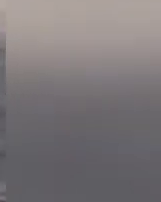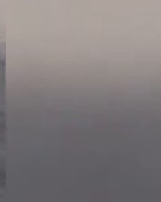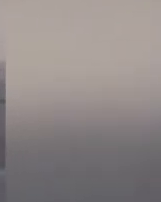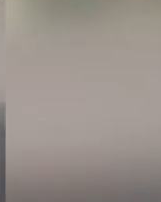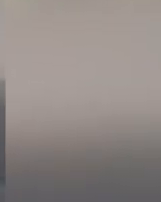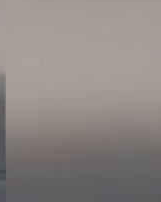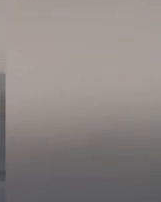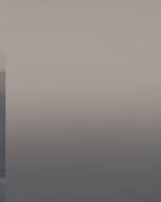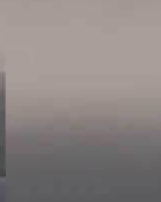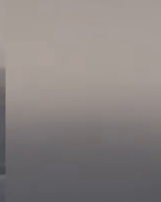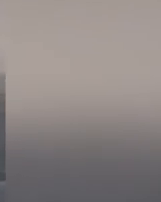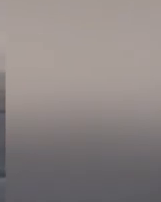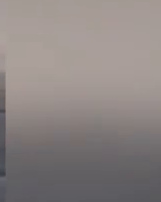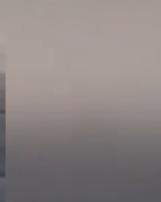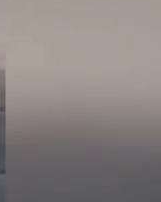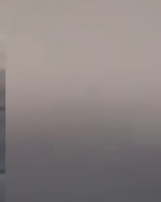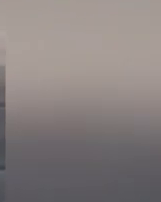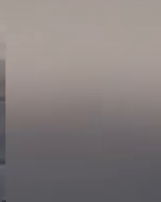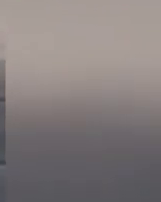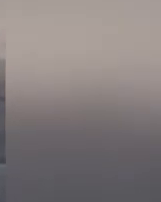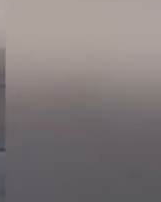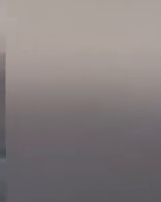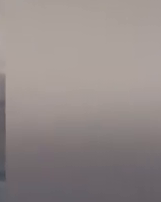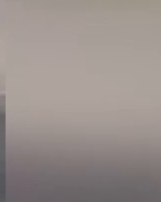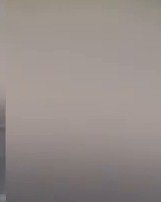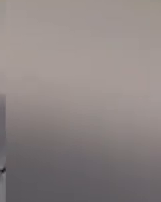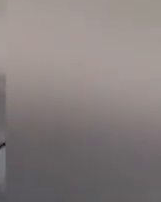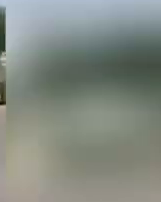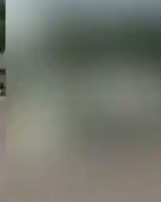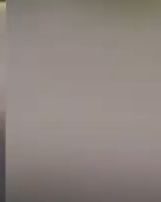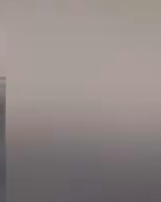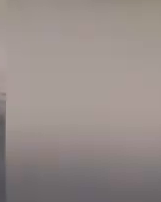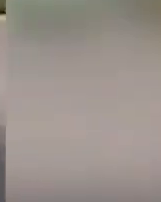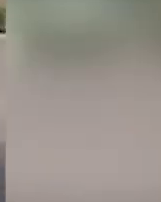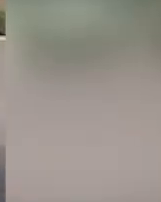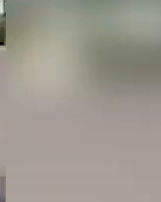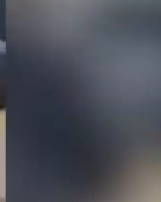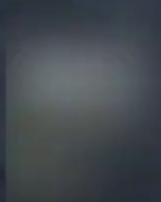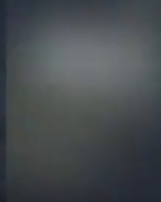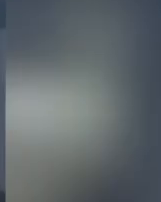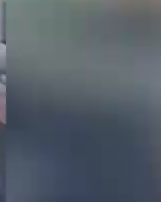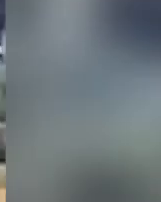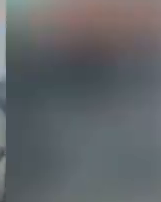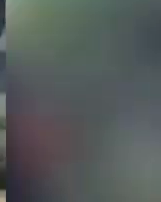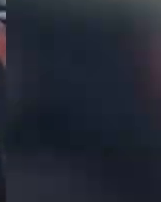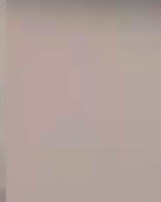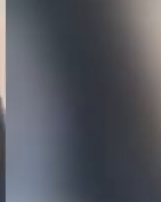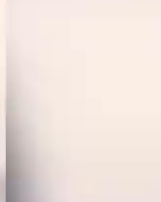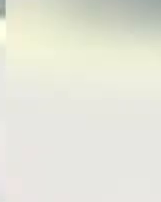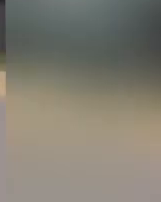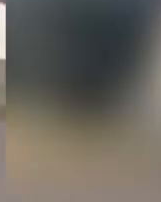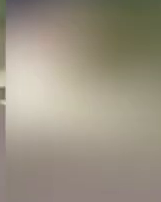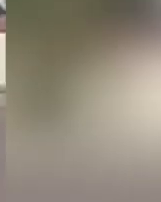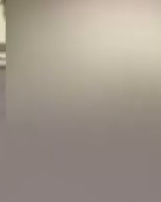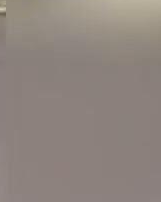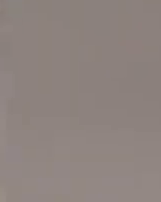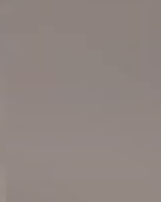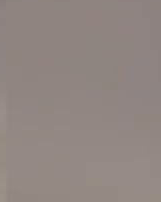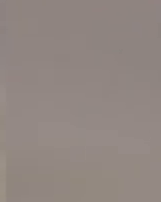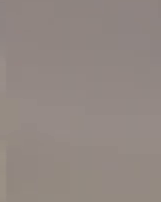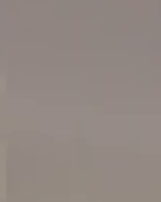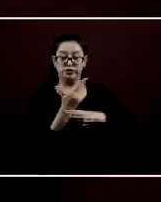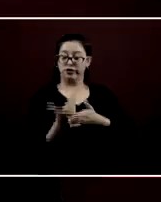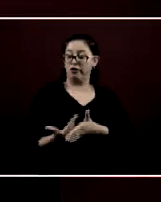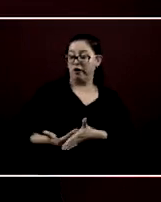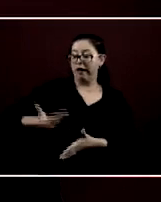soldados por la de un narcotraficante. Y nuestro mandatario federal, el líder de la Cuarta Transformación, se ha mostrado